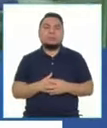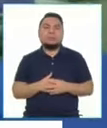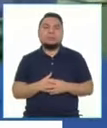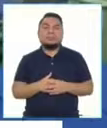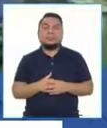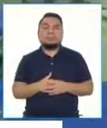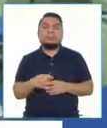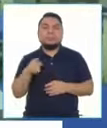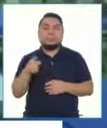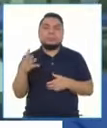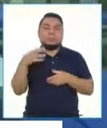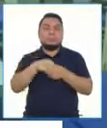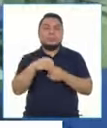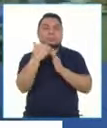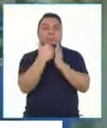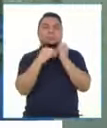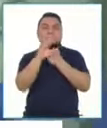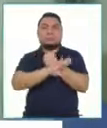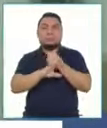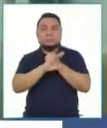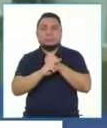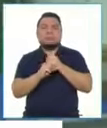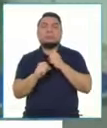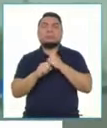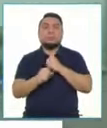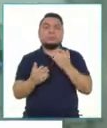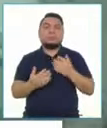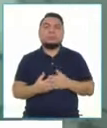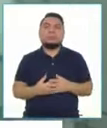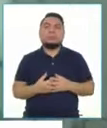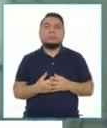de los protocolos de bioseguridad, y que seguramente se vienen